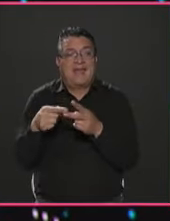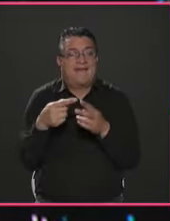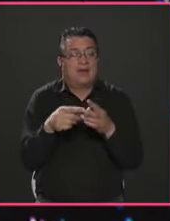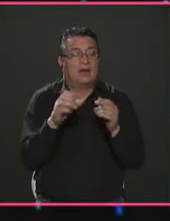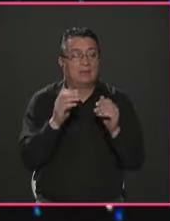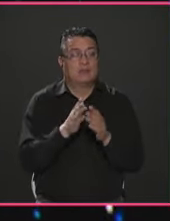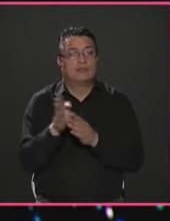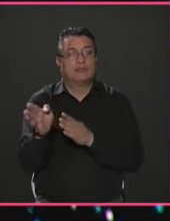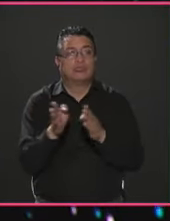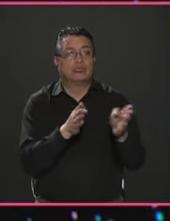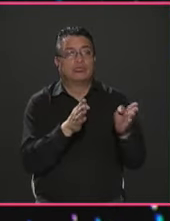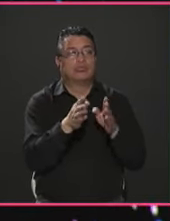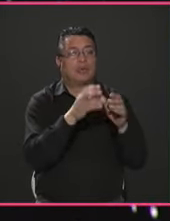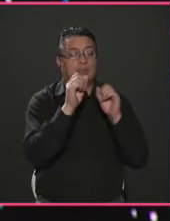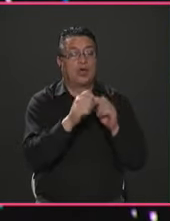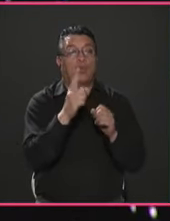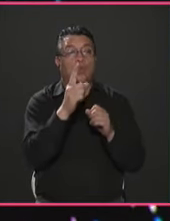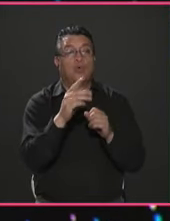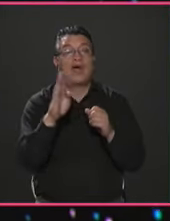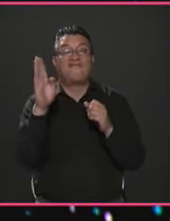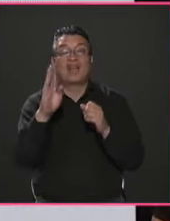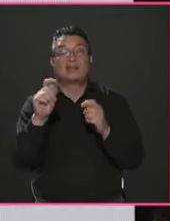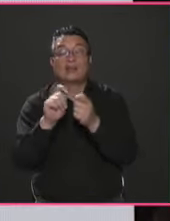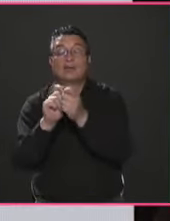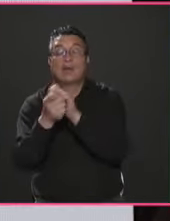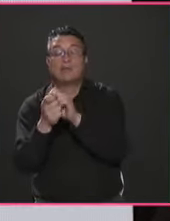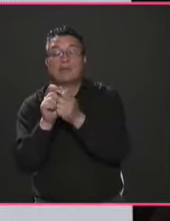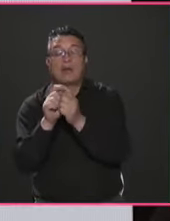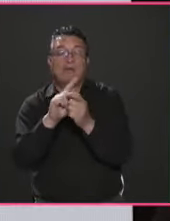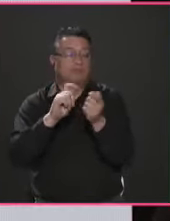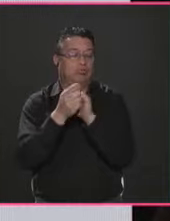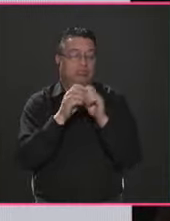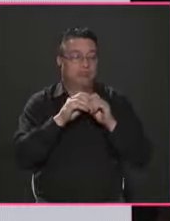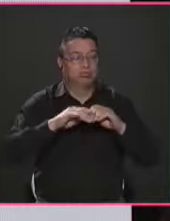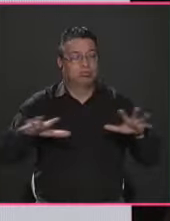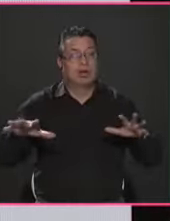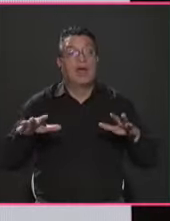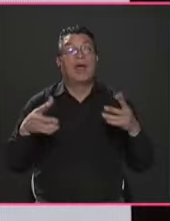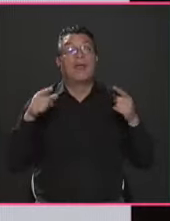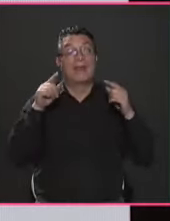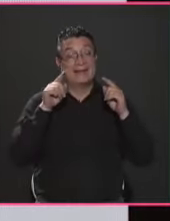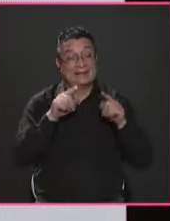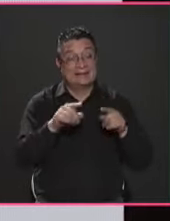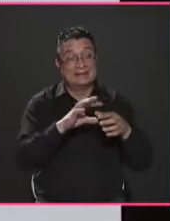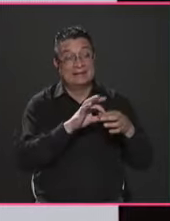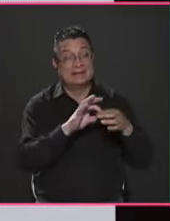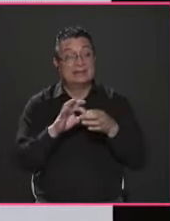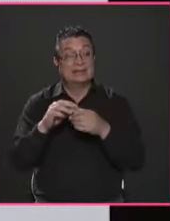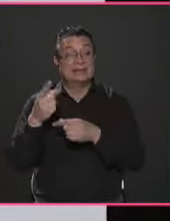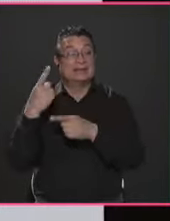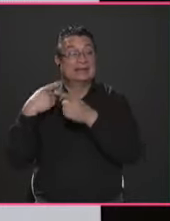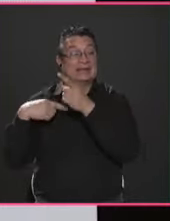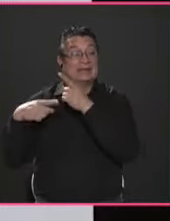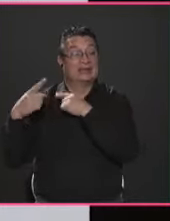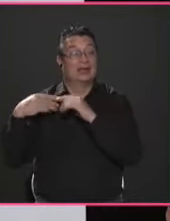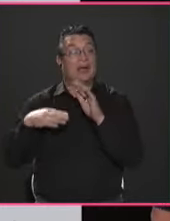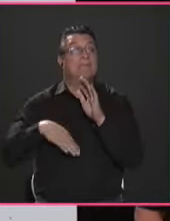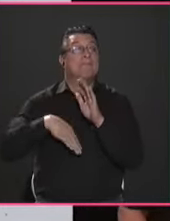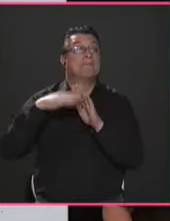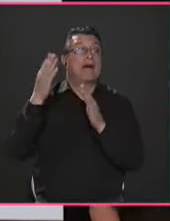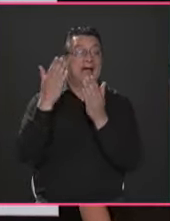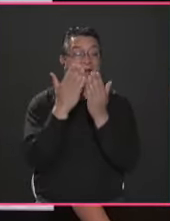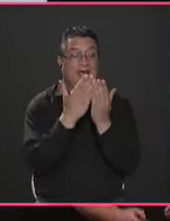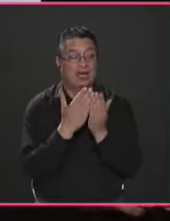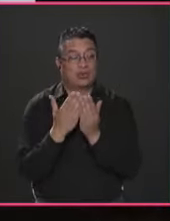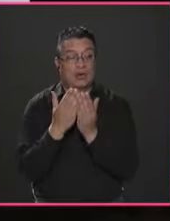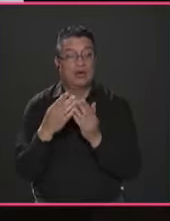llaman snb que es cuando se cambia una base por otra ya de las cuales esta est históricamente han sido la más estudiada Entonces nosotros